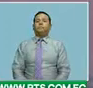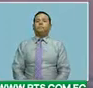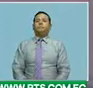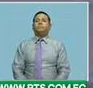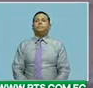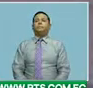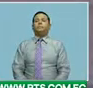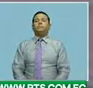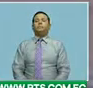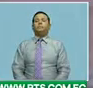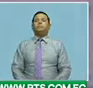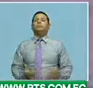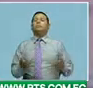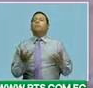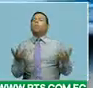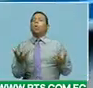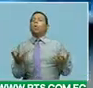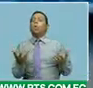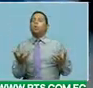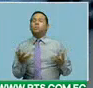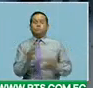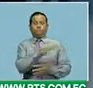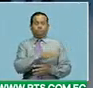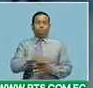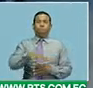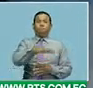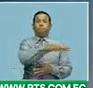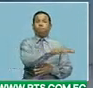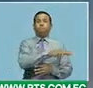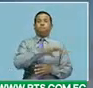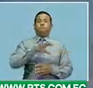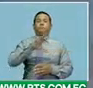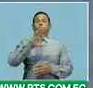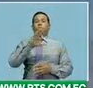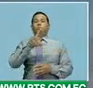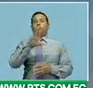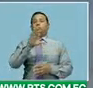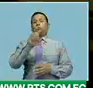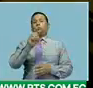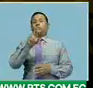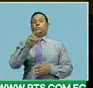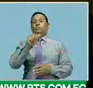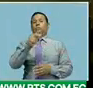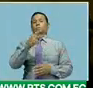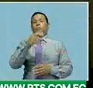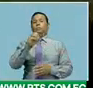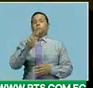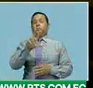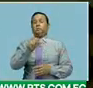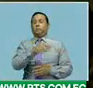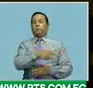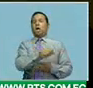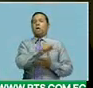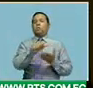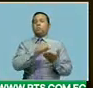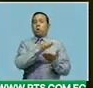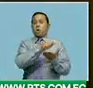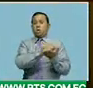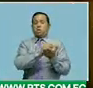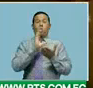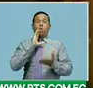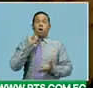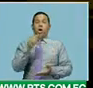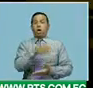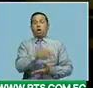Este femicidio ocurrió en la madrugada en una mecánica del sector de Tutor Acocha de la capital azuaya. La policía acudió a un llamado de los